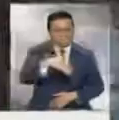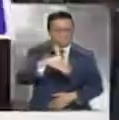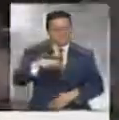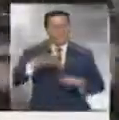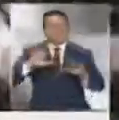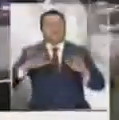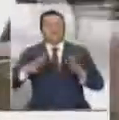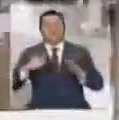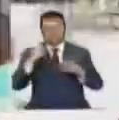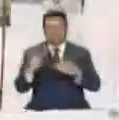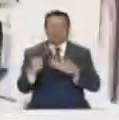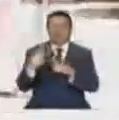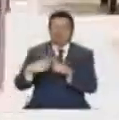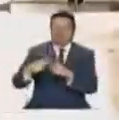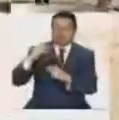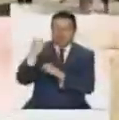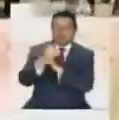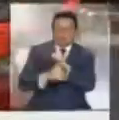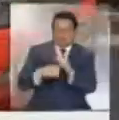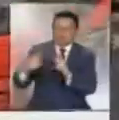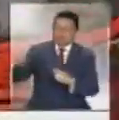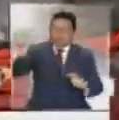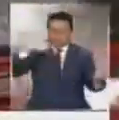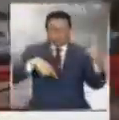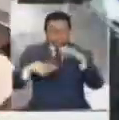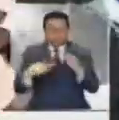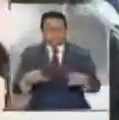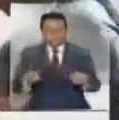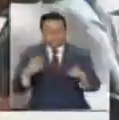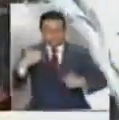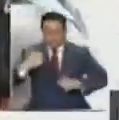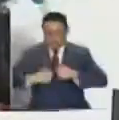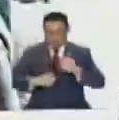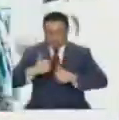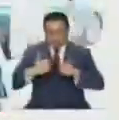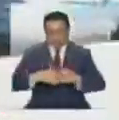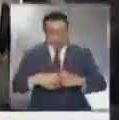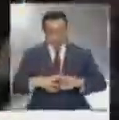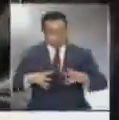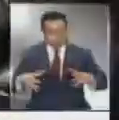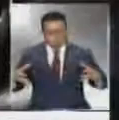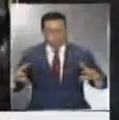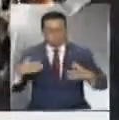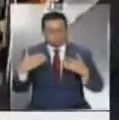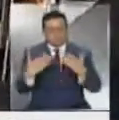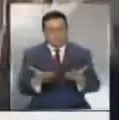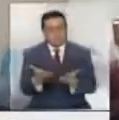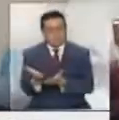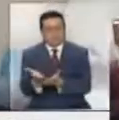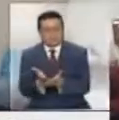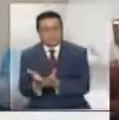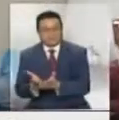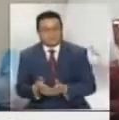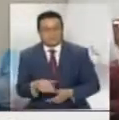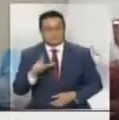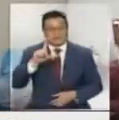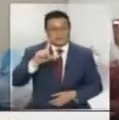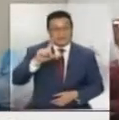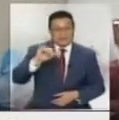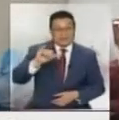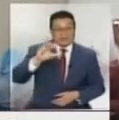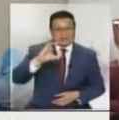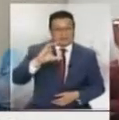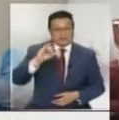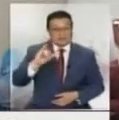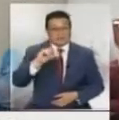la participación de actores extranjeros, lo que generará mayor competitividad entre las empresas encargadas de entregar el servicio. Esta licitación